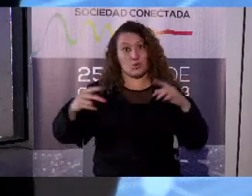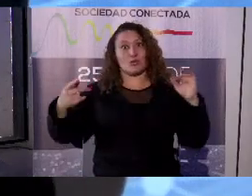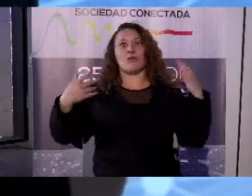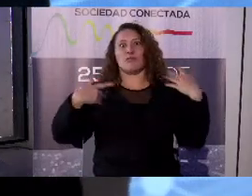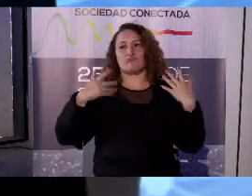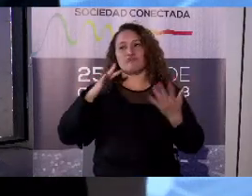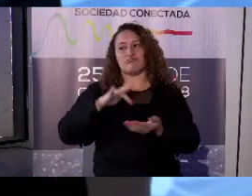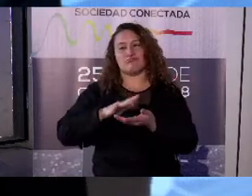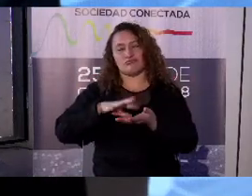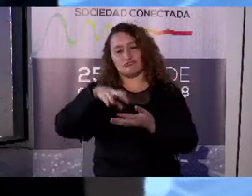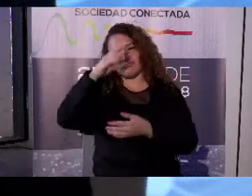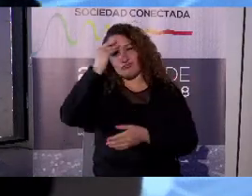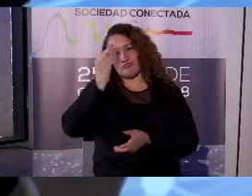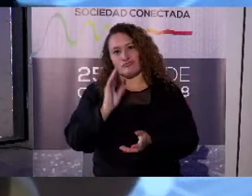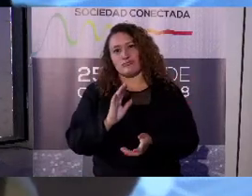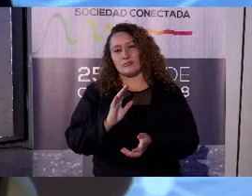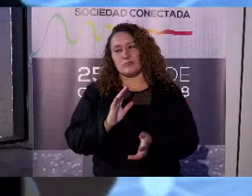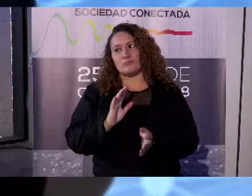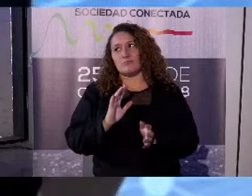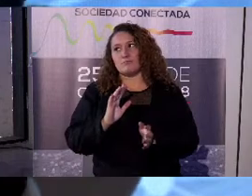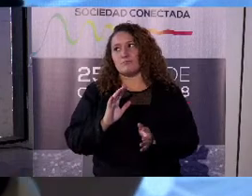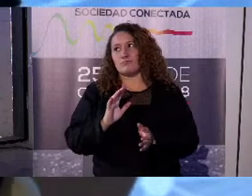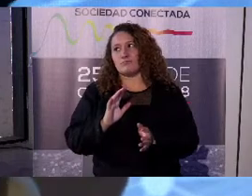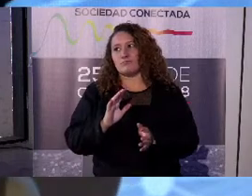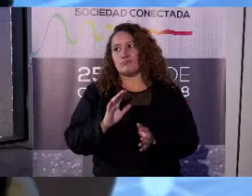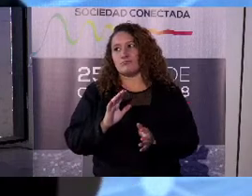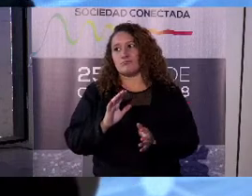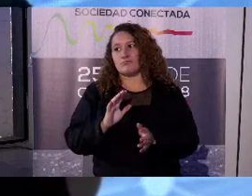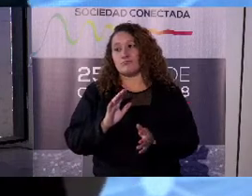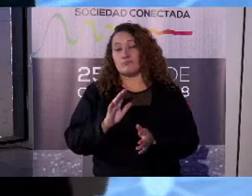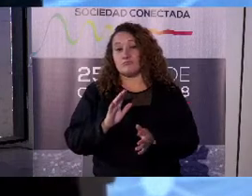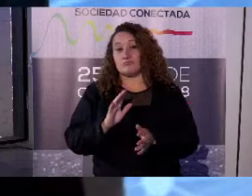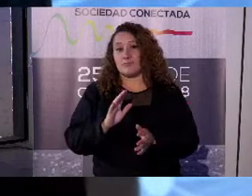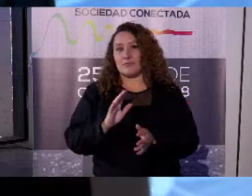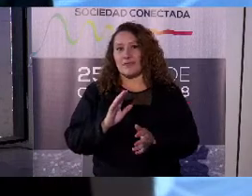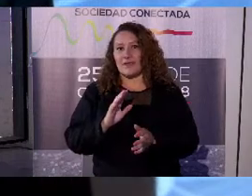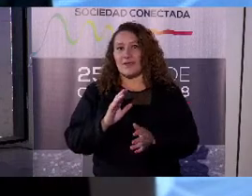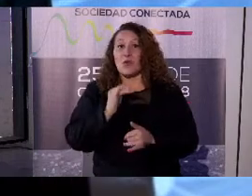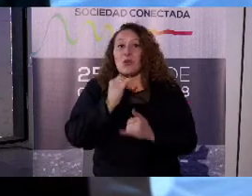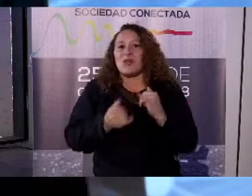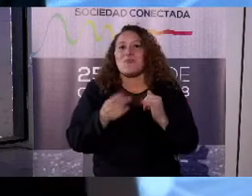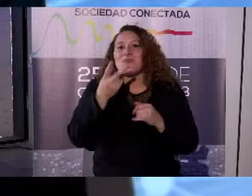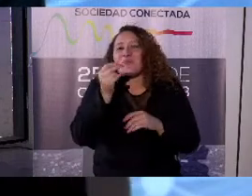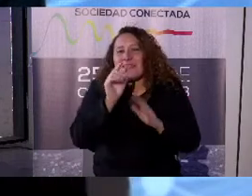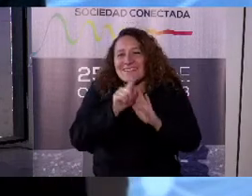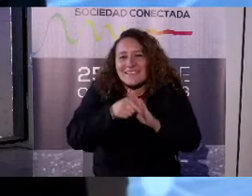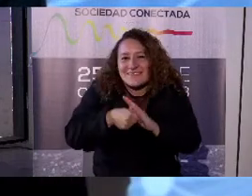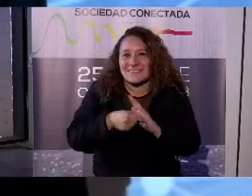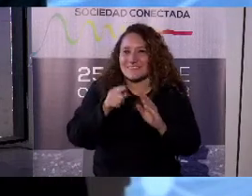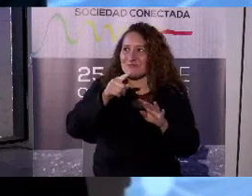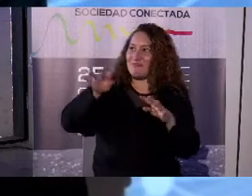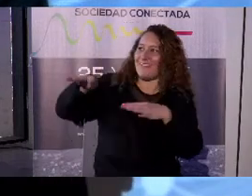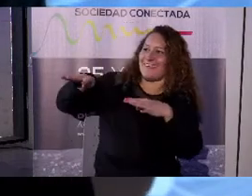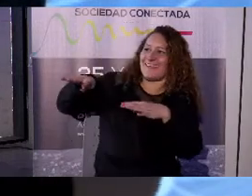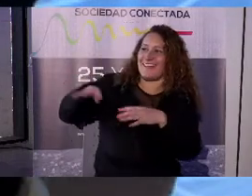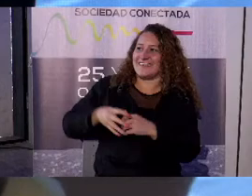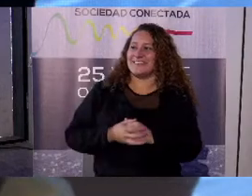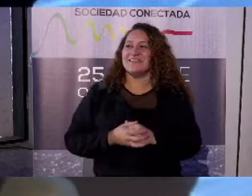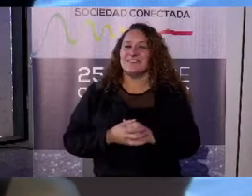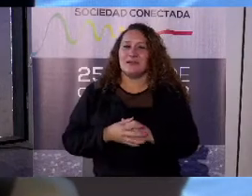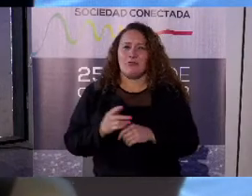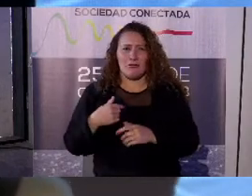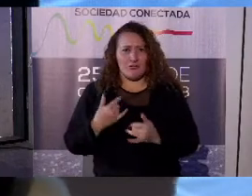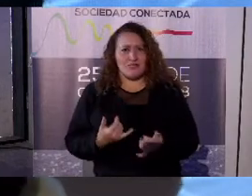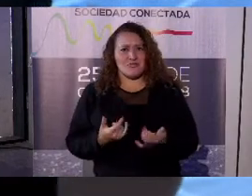a aprender sí eh dentro de mis últimos 20 segundos e Yo hoy